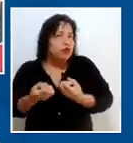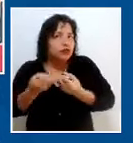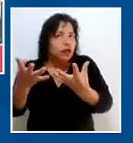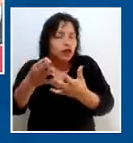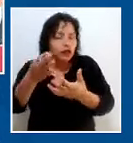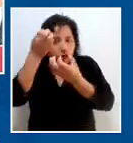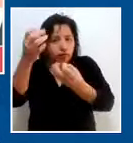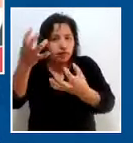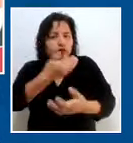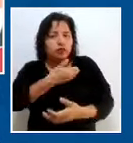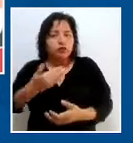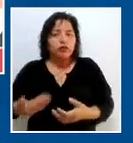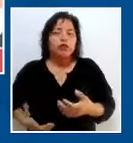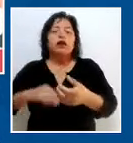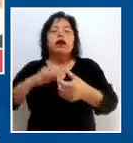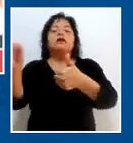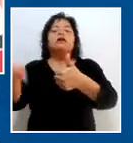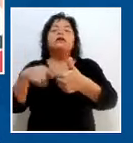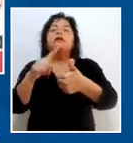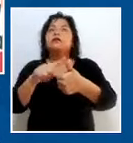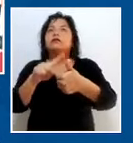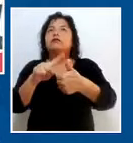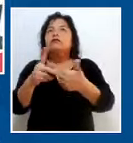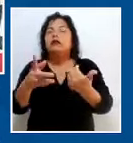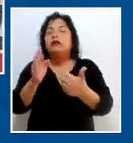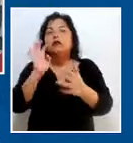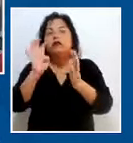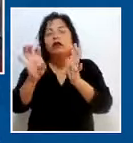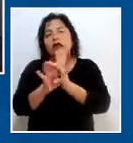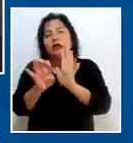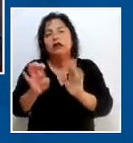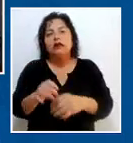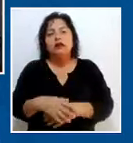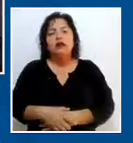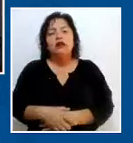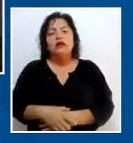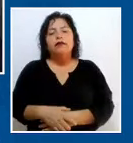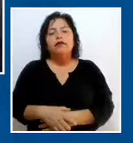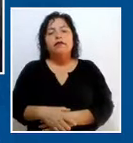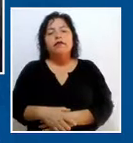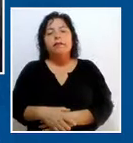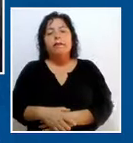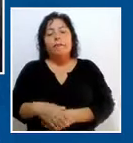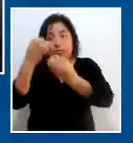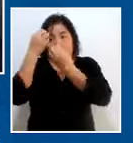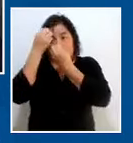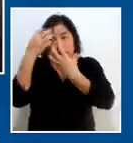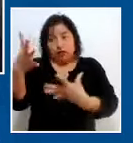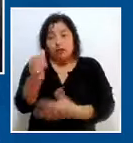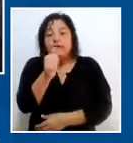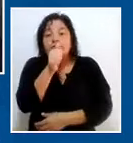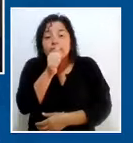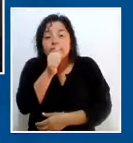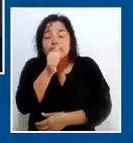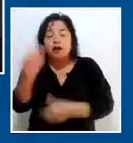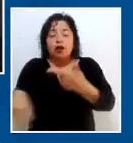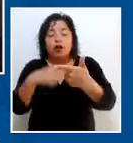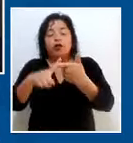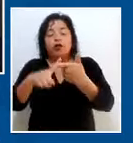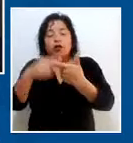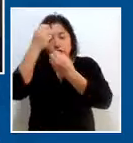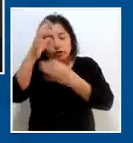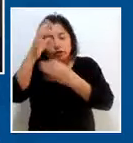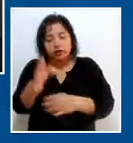pública. Vinculadas con, por ejemplo, la información secreta, la información reservada y